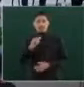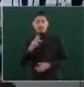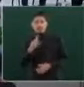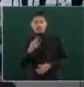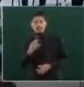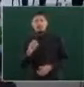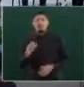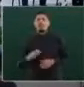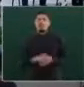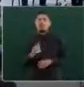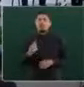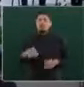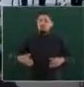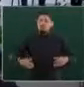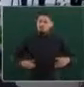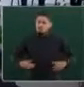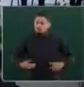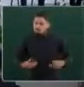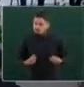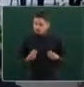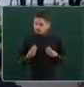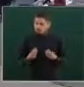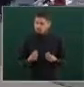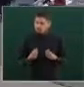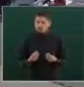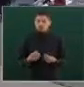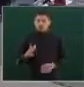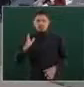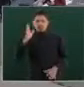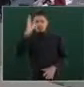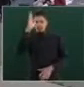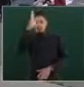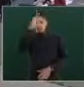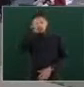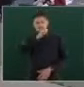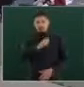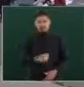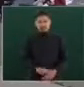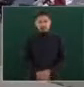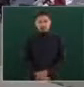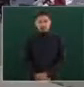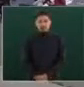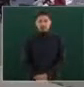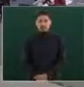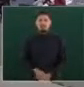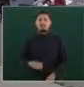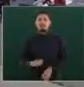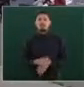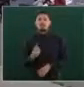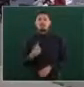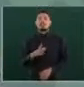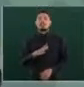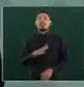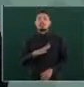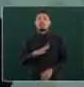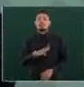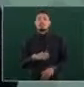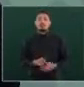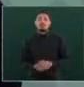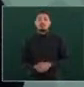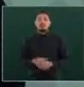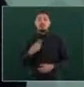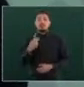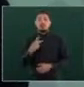la violencia familiar en general de aquí al 2030 entiendo no si durante los últimos años hemos puesto